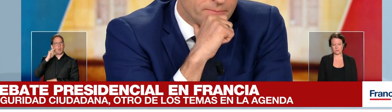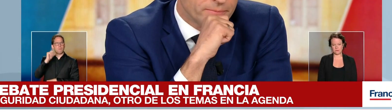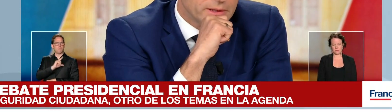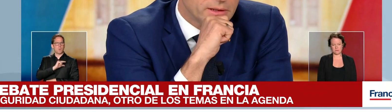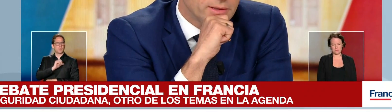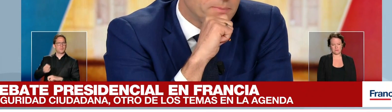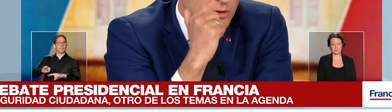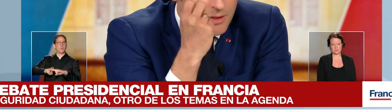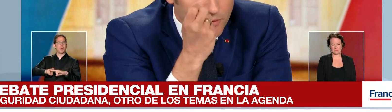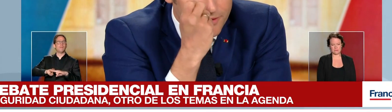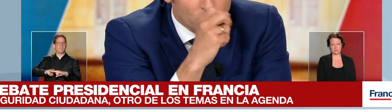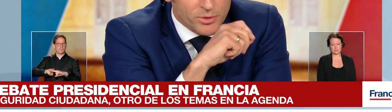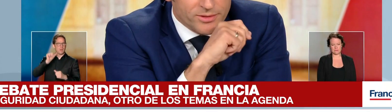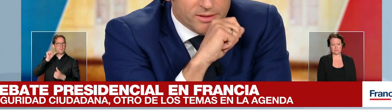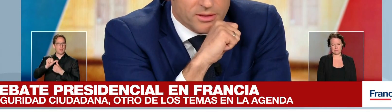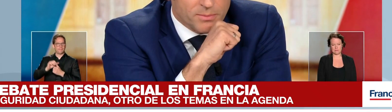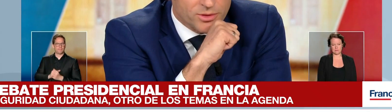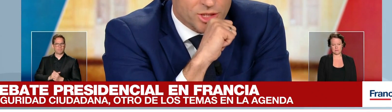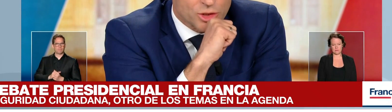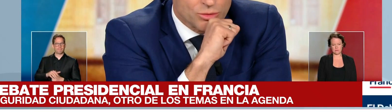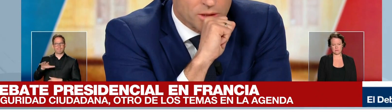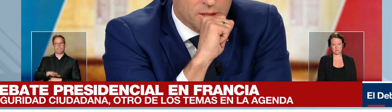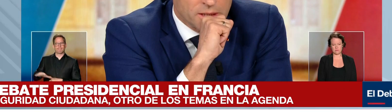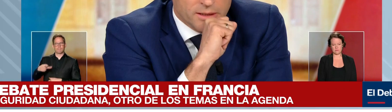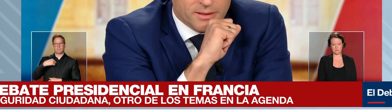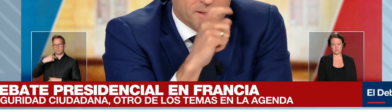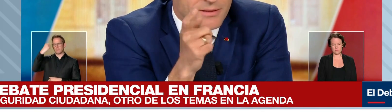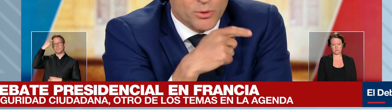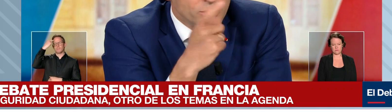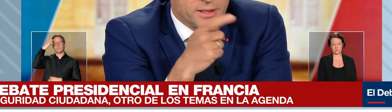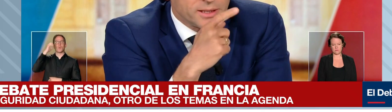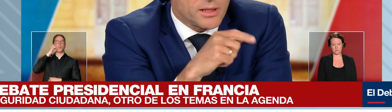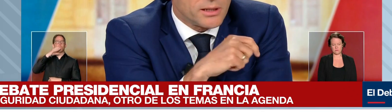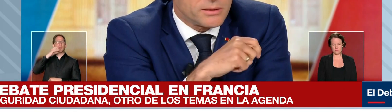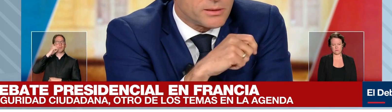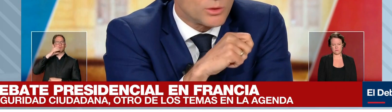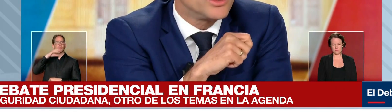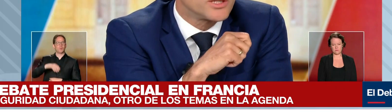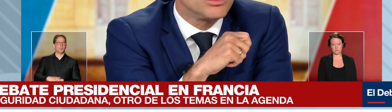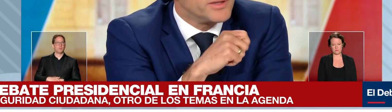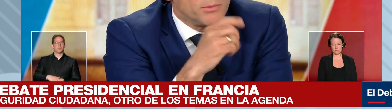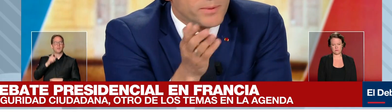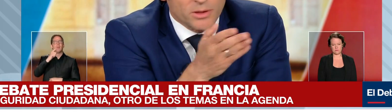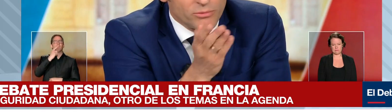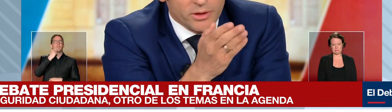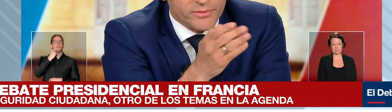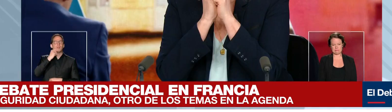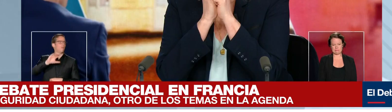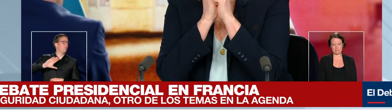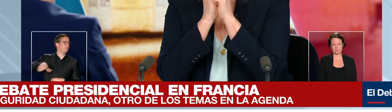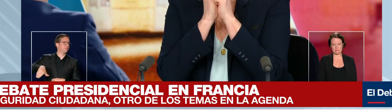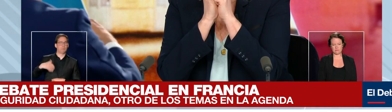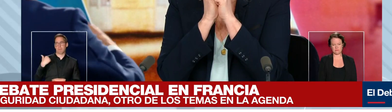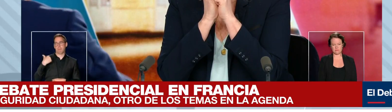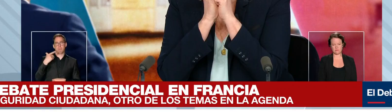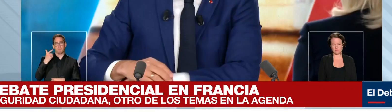mataron a un policía. Y yo pienso en nuestros policías todos los días, y eso no significa abandonarlos, como